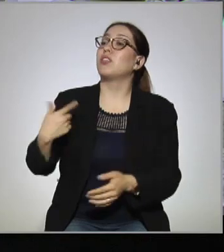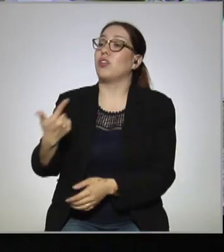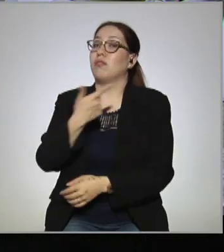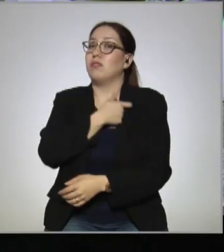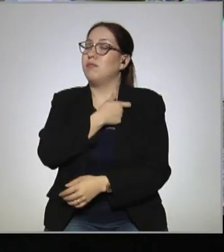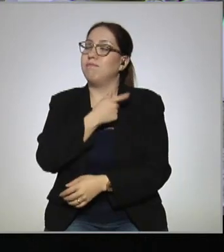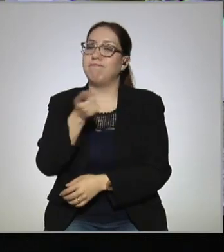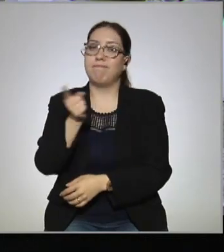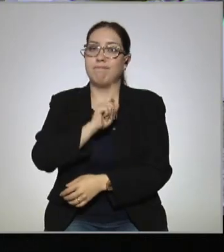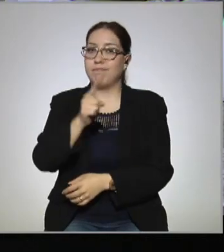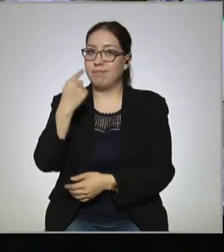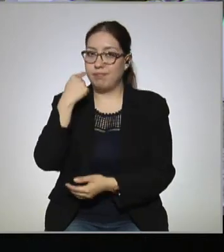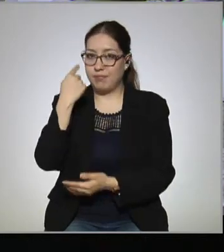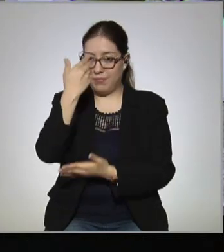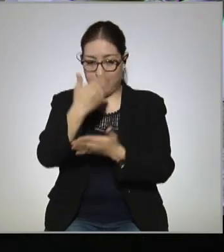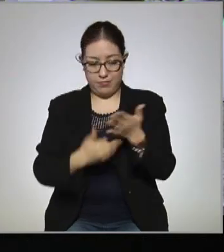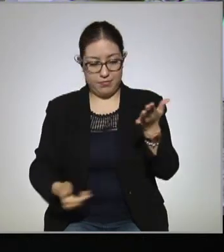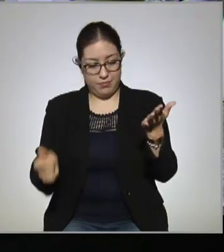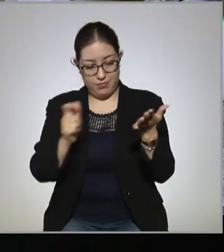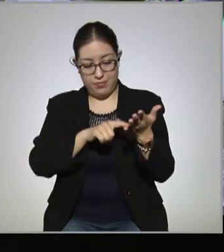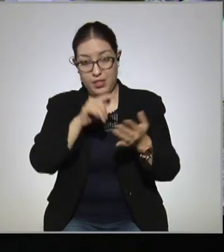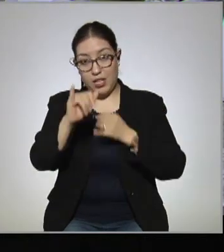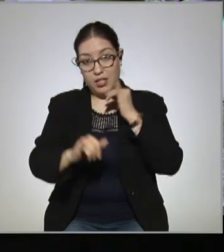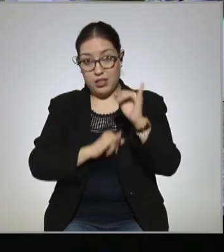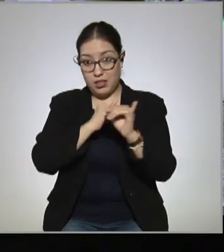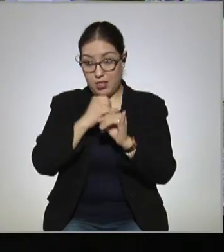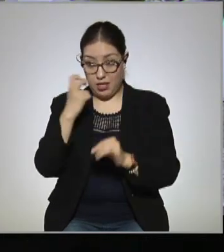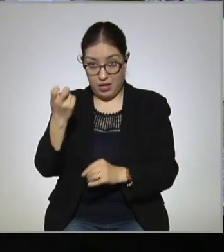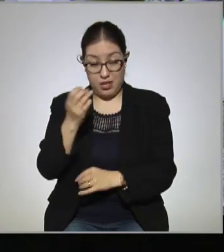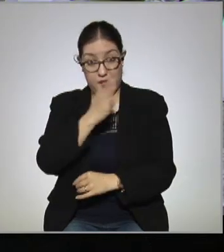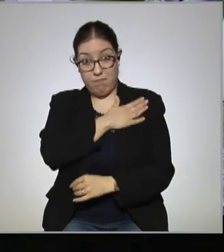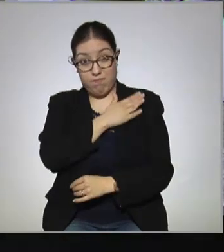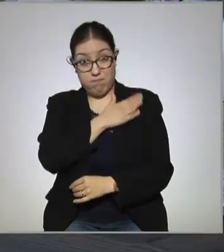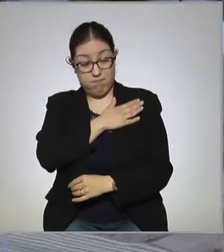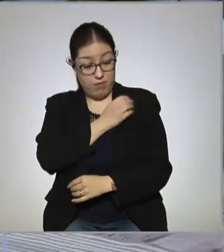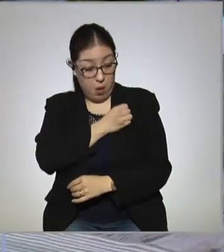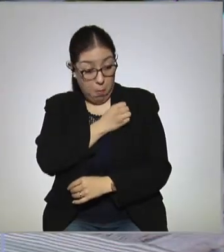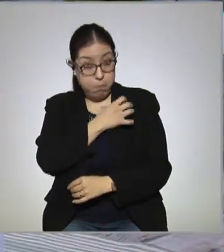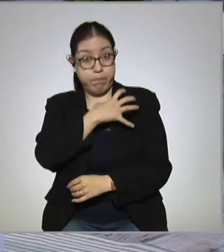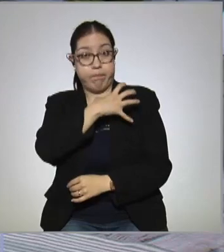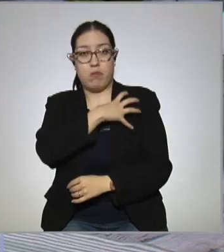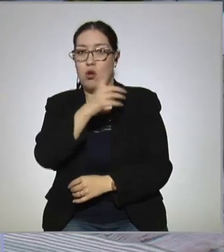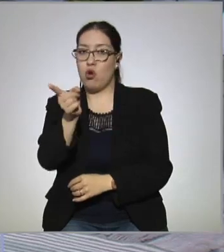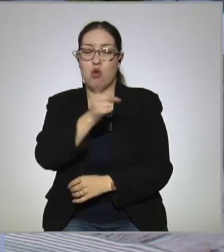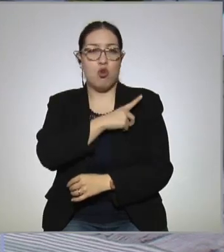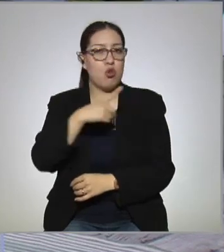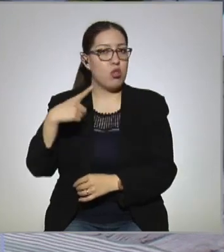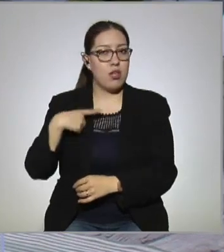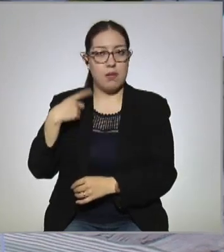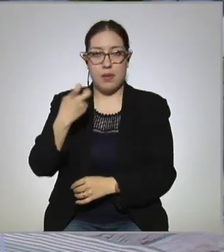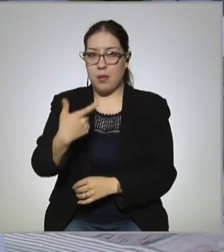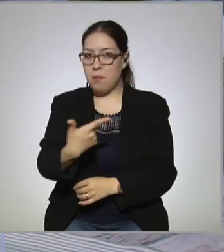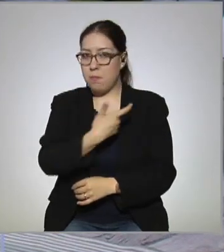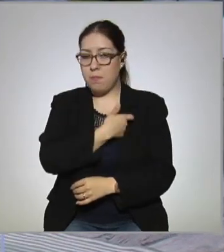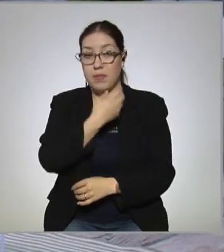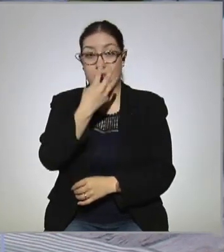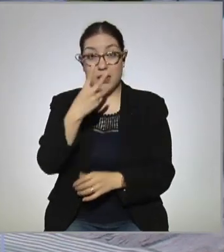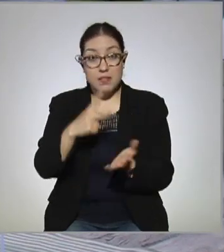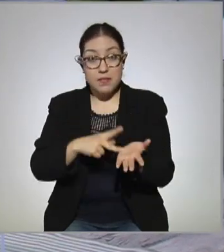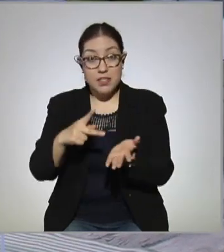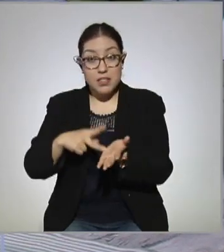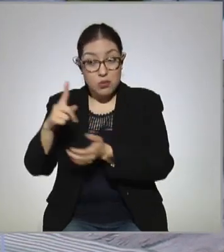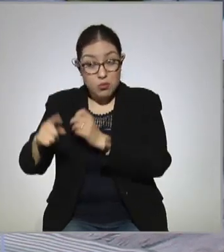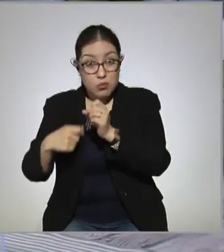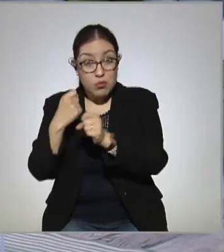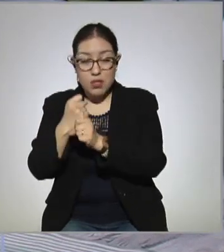guías internacionales, en un tendón que esté inflamado, no está indicado inyectar esa articulación más de 3 veces al año.